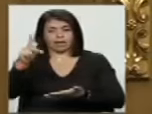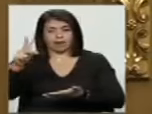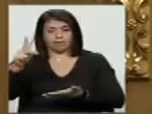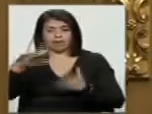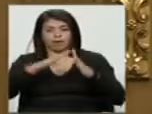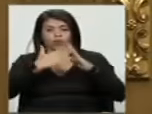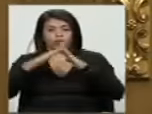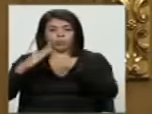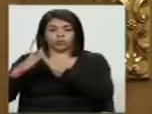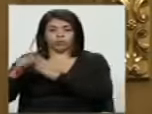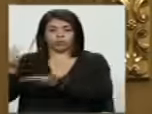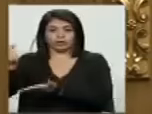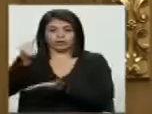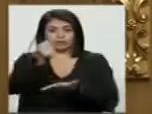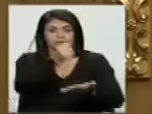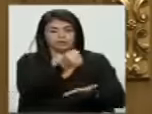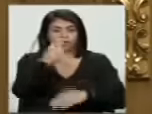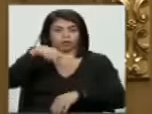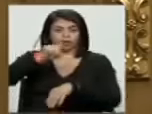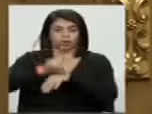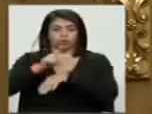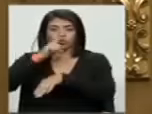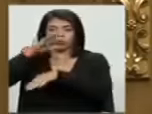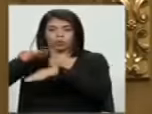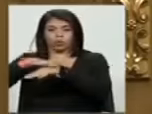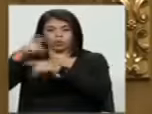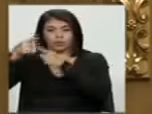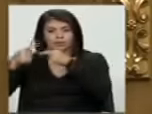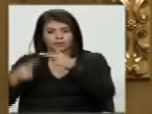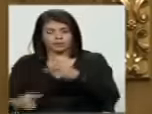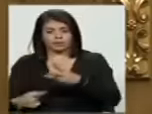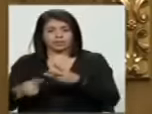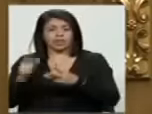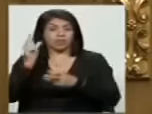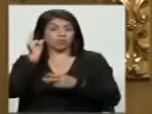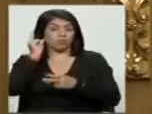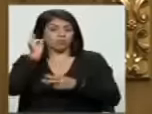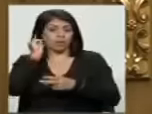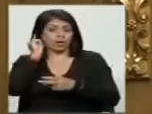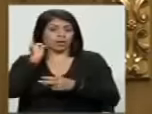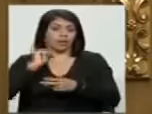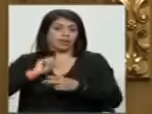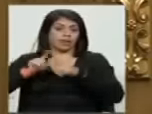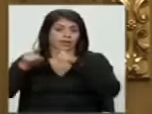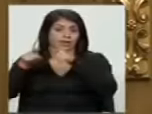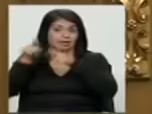comuna en su comunidad. Este fue el único delito que tuvo Marjorie Bielma. Pero